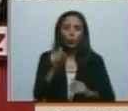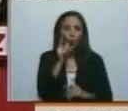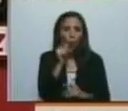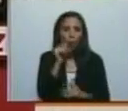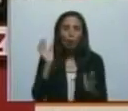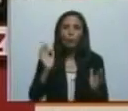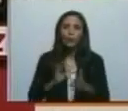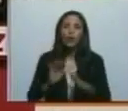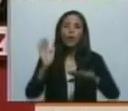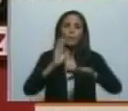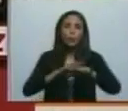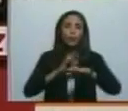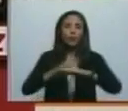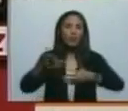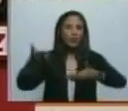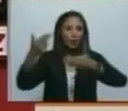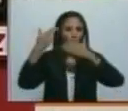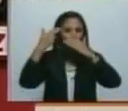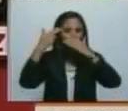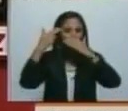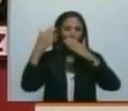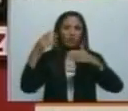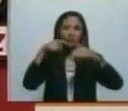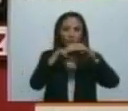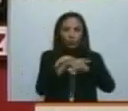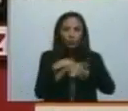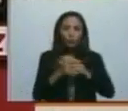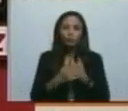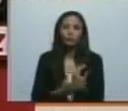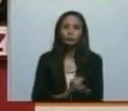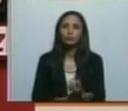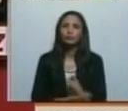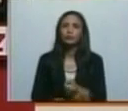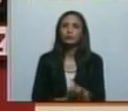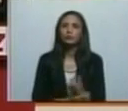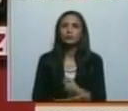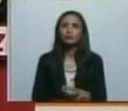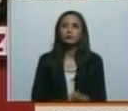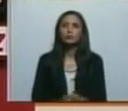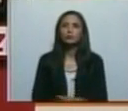unos terroristas los que estaban metidos en ese sitio. Señor, que usted no se ha dado cuenta,